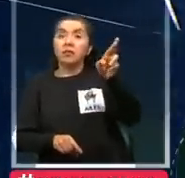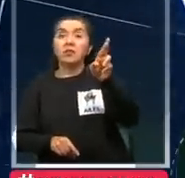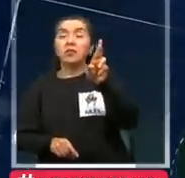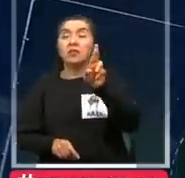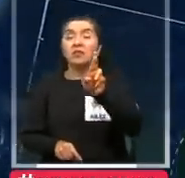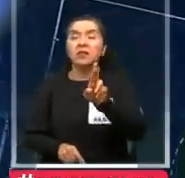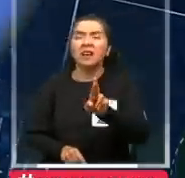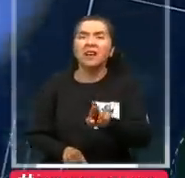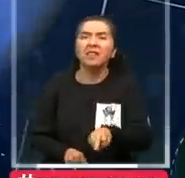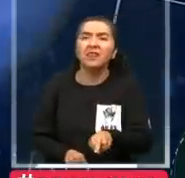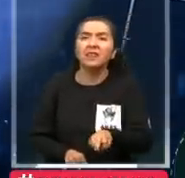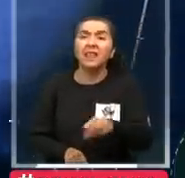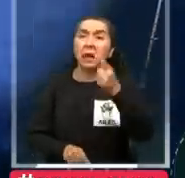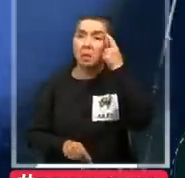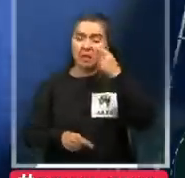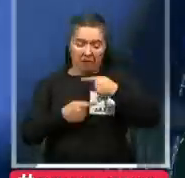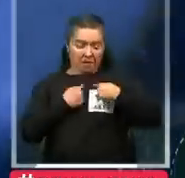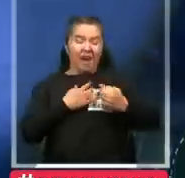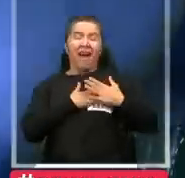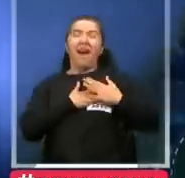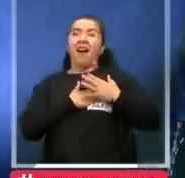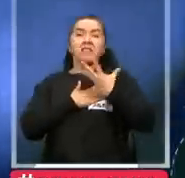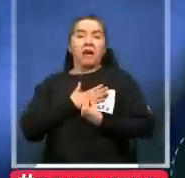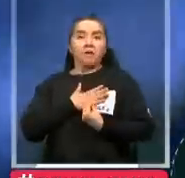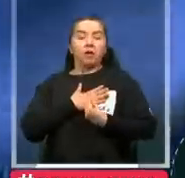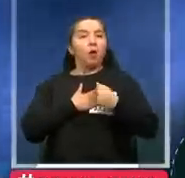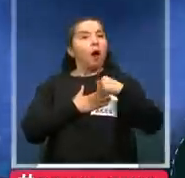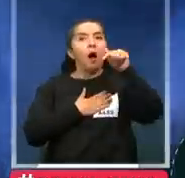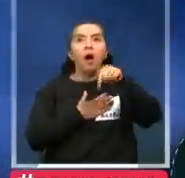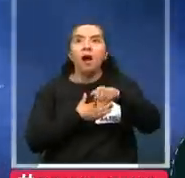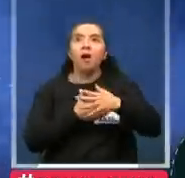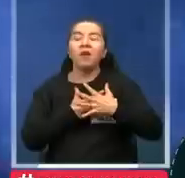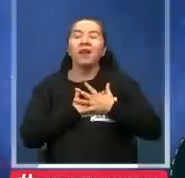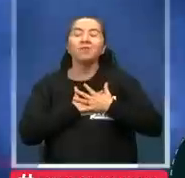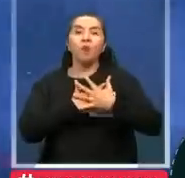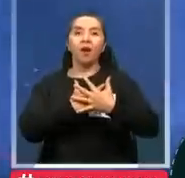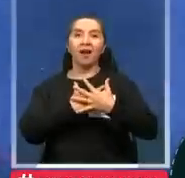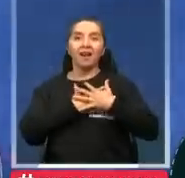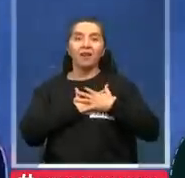Vuelve a sentir lo que pensó estaba acabado.